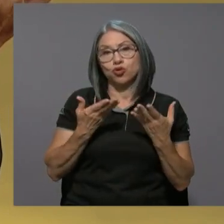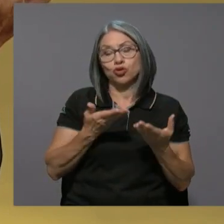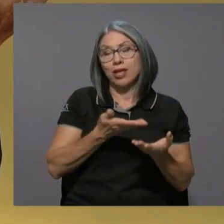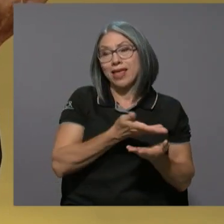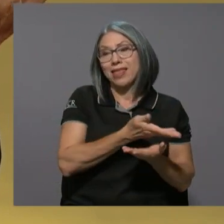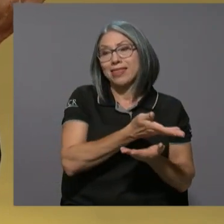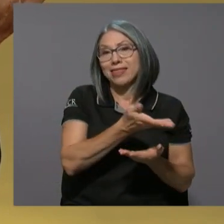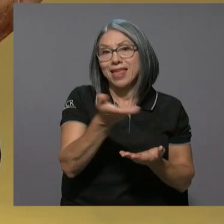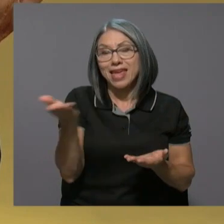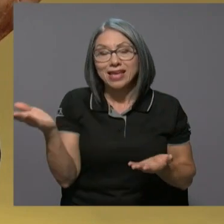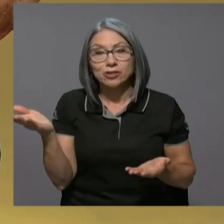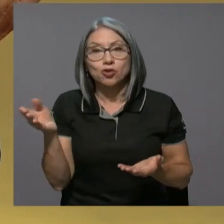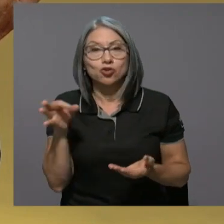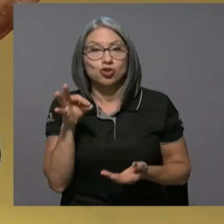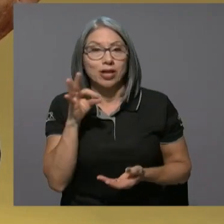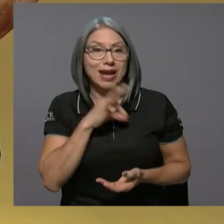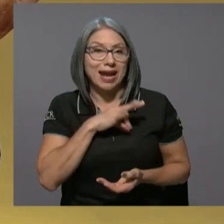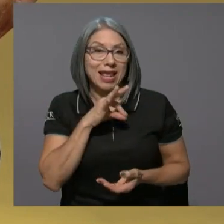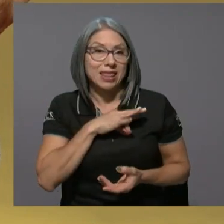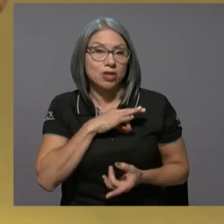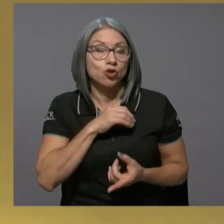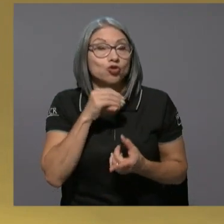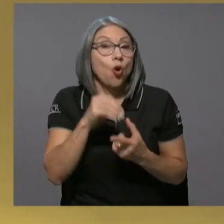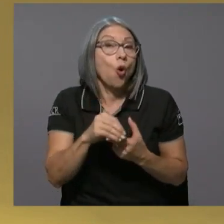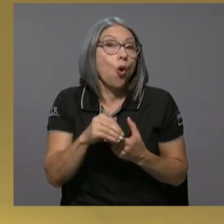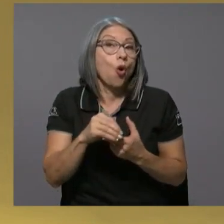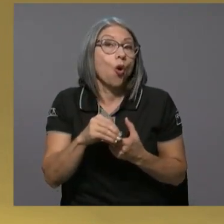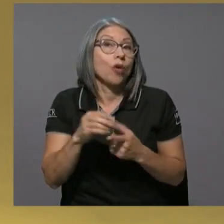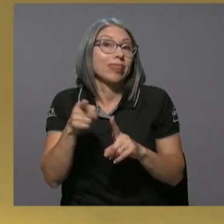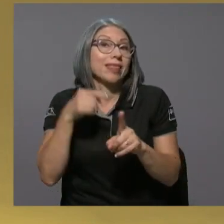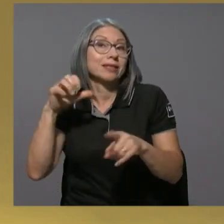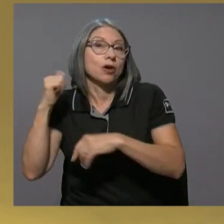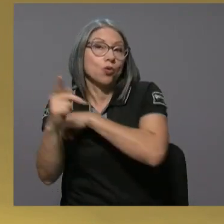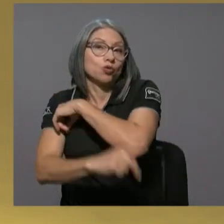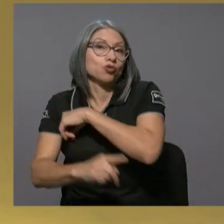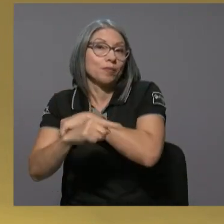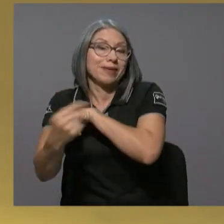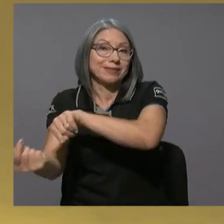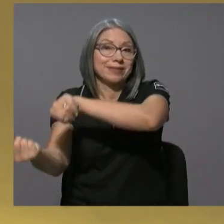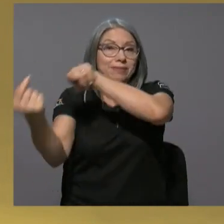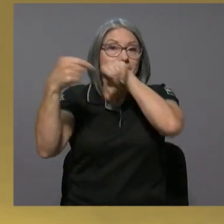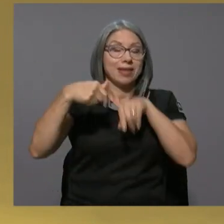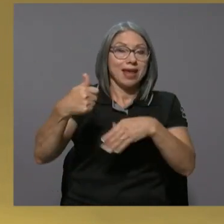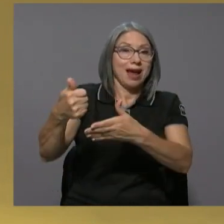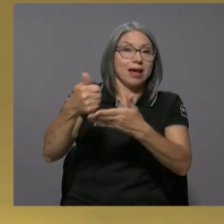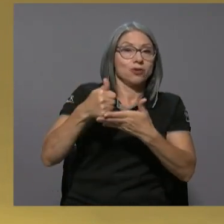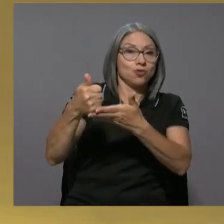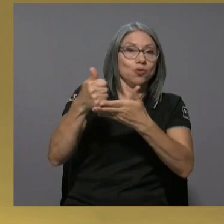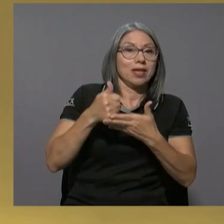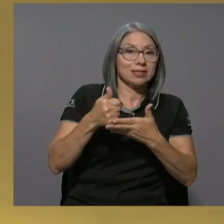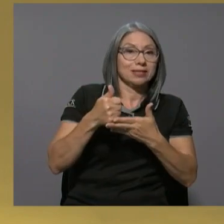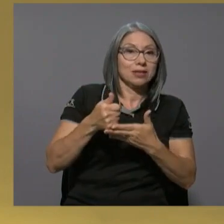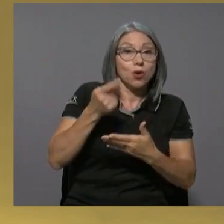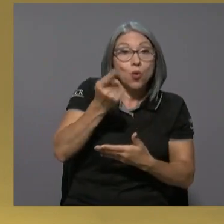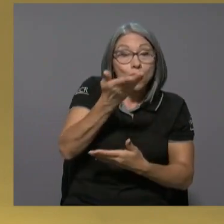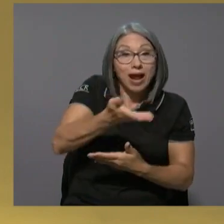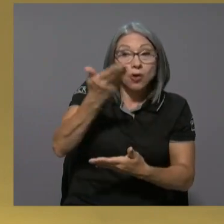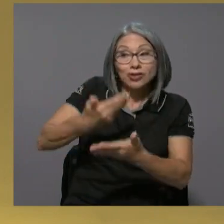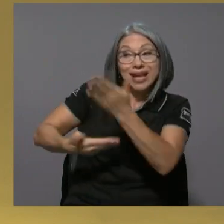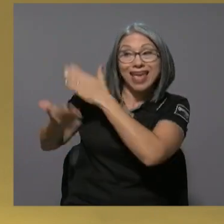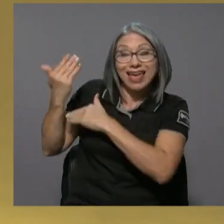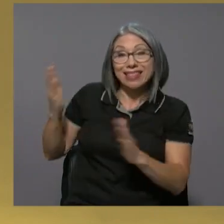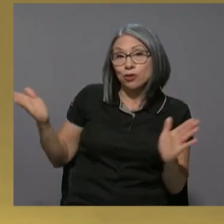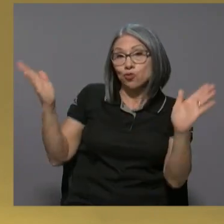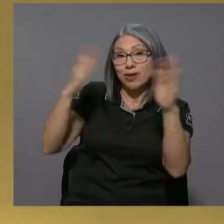créditos o ayudas que venían del exterior, una de las cosas que no existían antes y que empezaron a